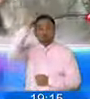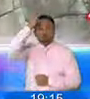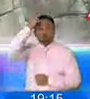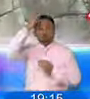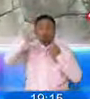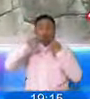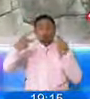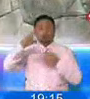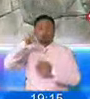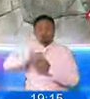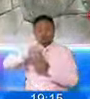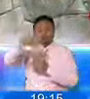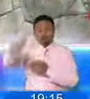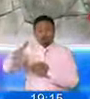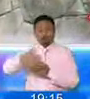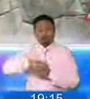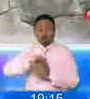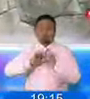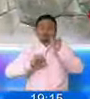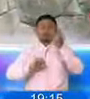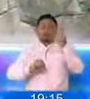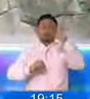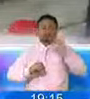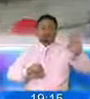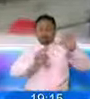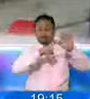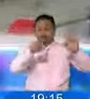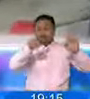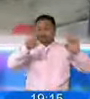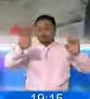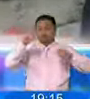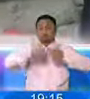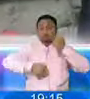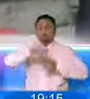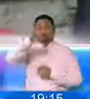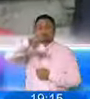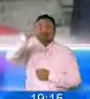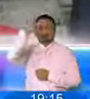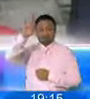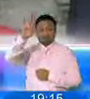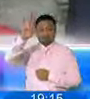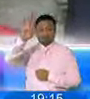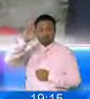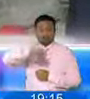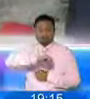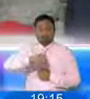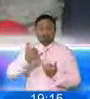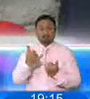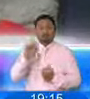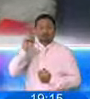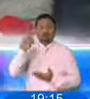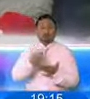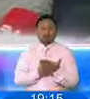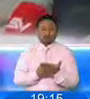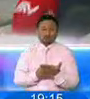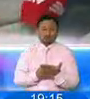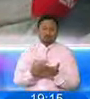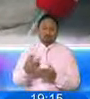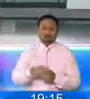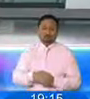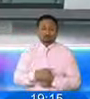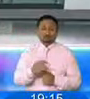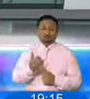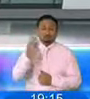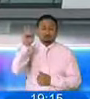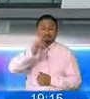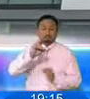externa e interna del 1 de enero de 2012 al 24 de mayo de 2017 mantuvieron su segunda reunión de trabajo la mañana